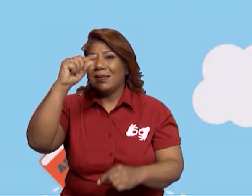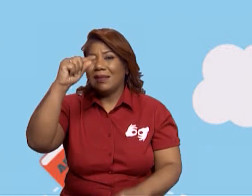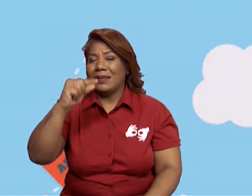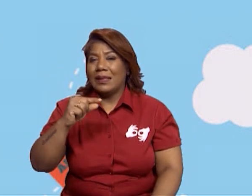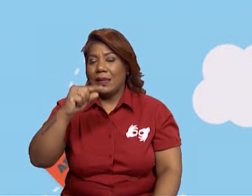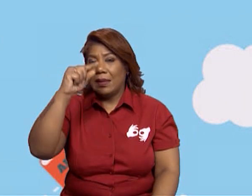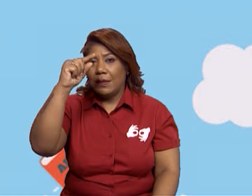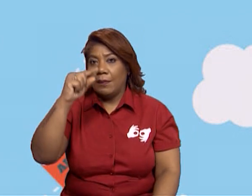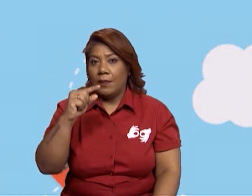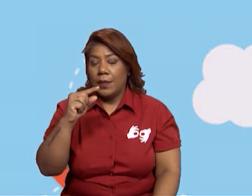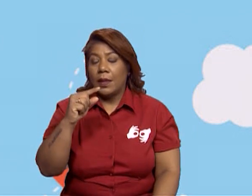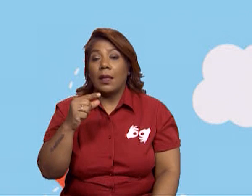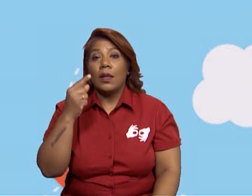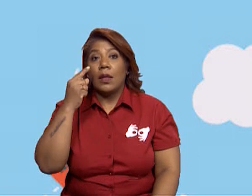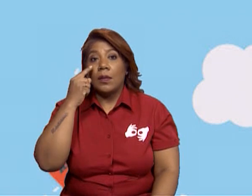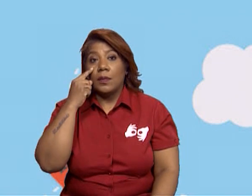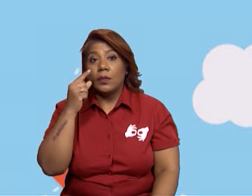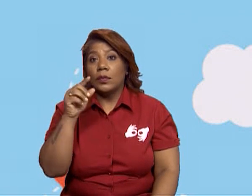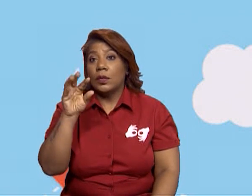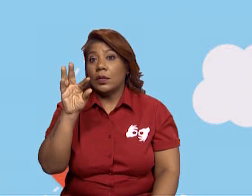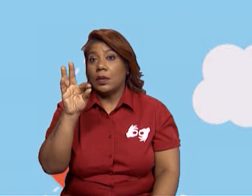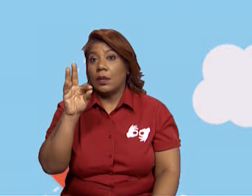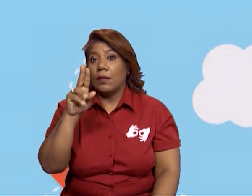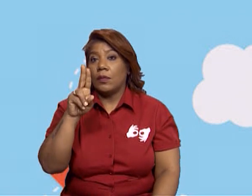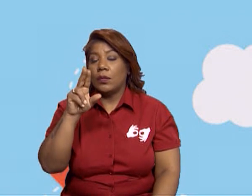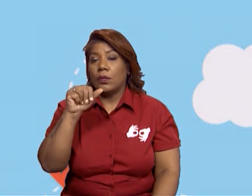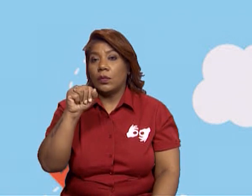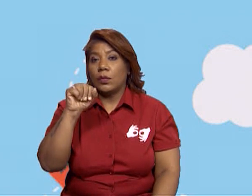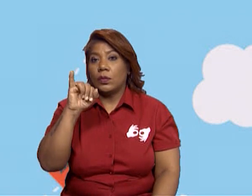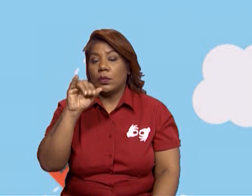punto de fusión del agua. Si el agua